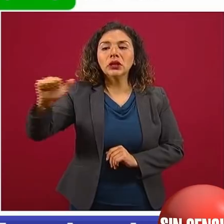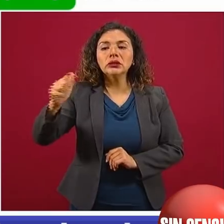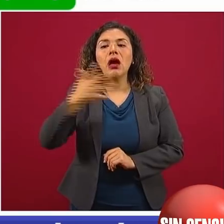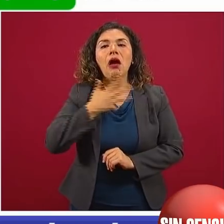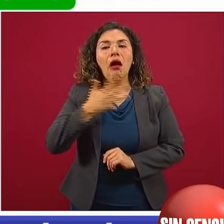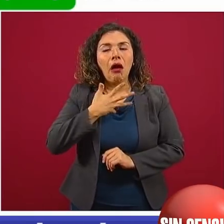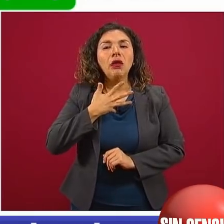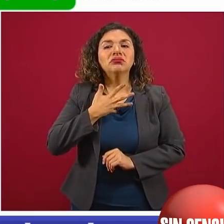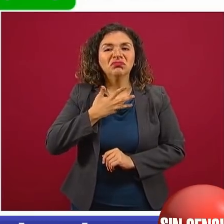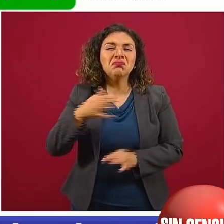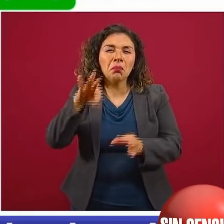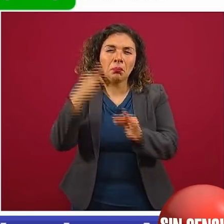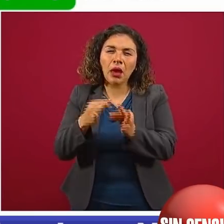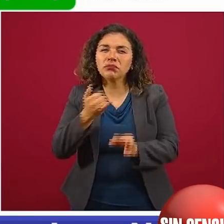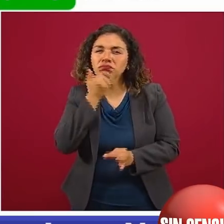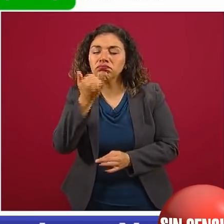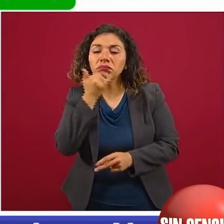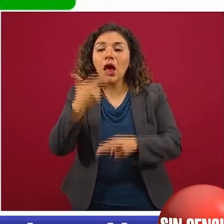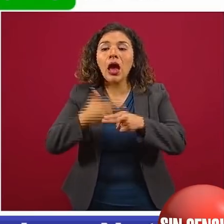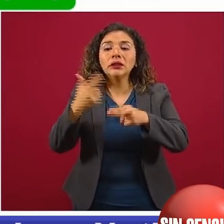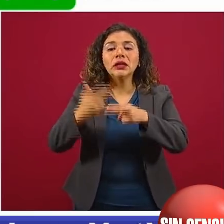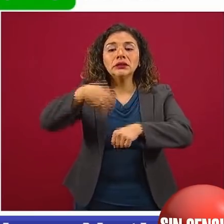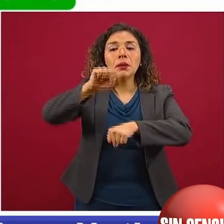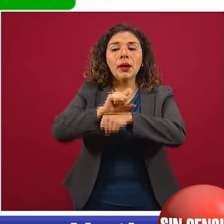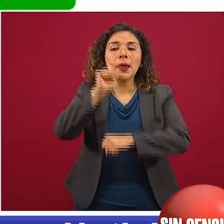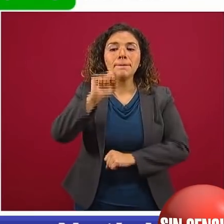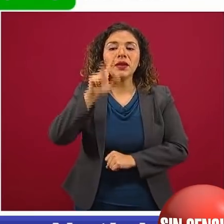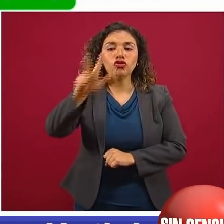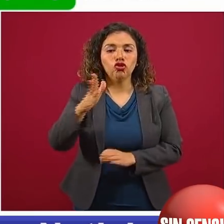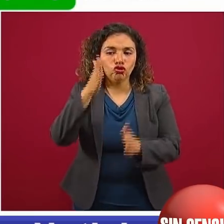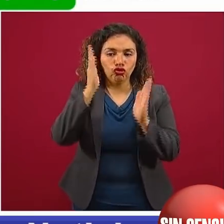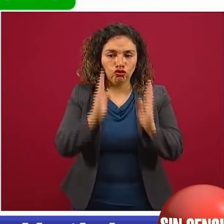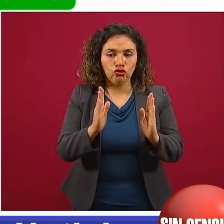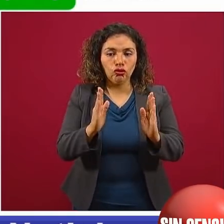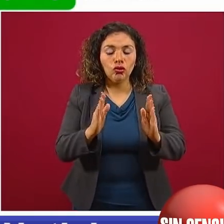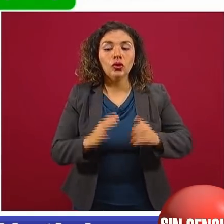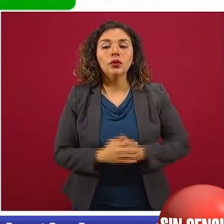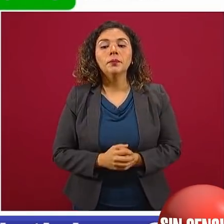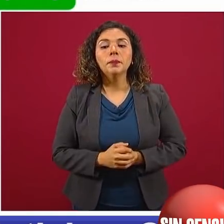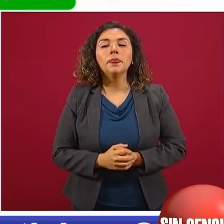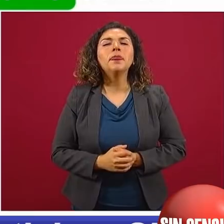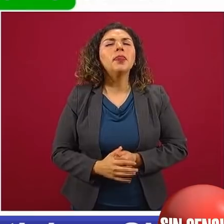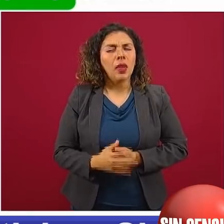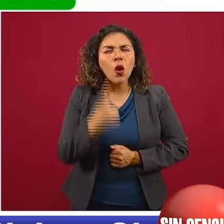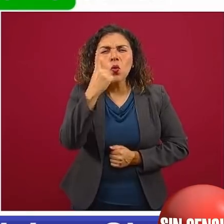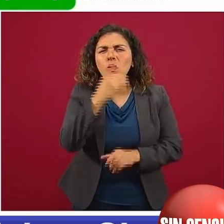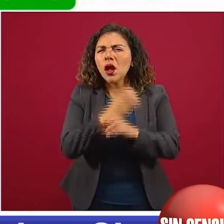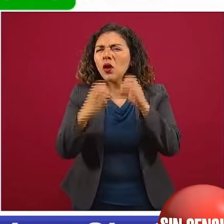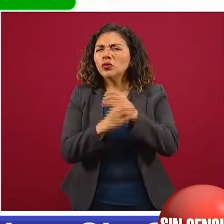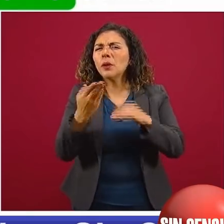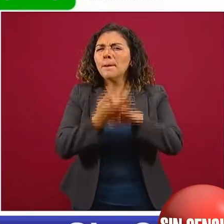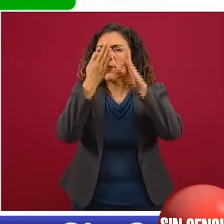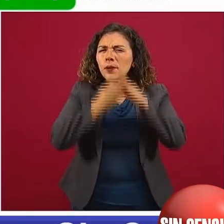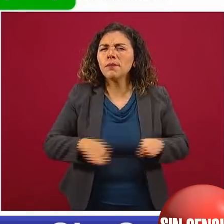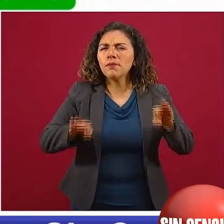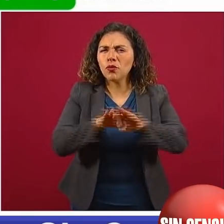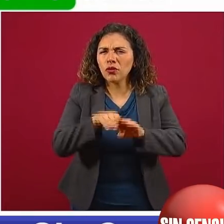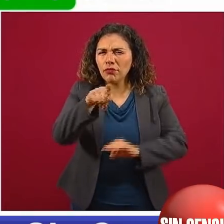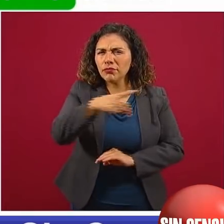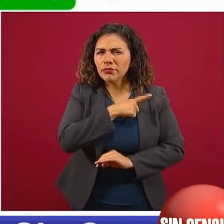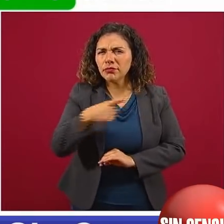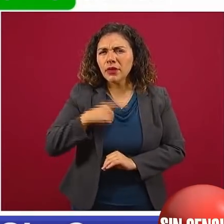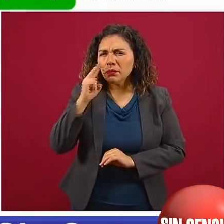387,267 casos estimados hasta la semana 28, hasta el corte de la semana 28. Ahora, un dato que es muy importante y que debe